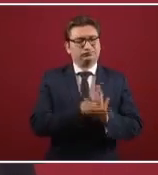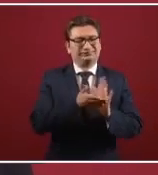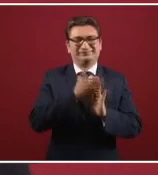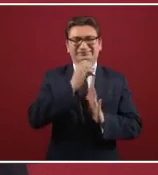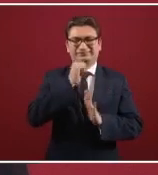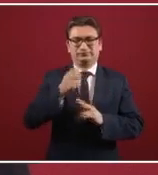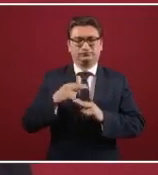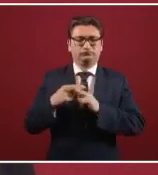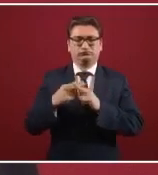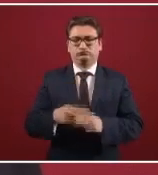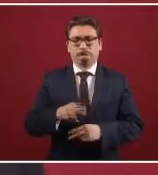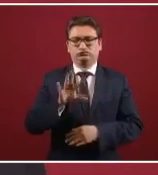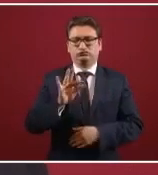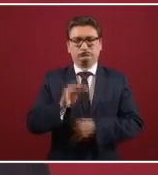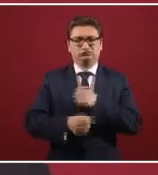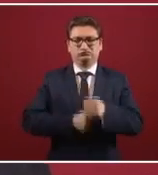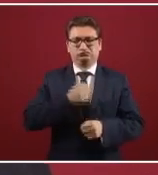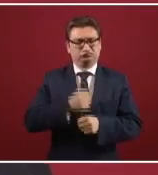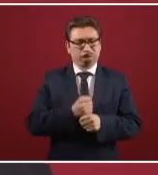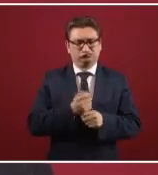40 años